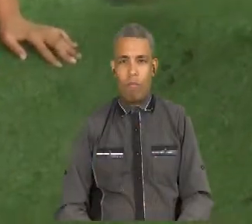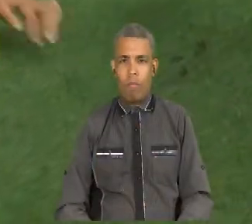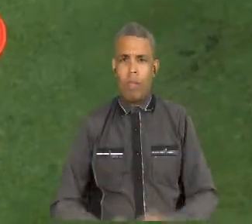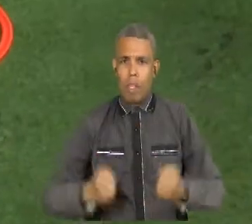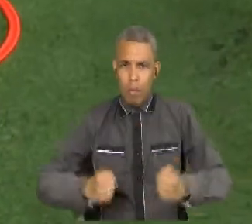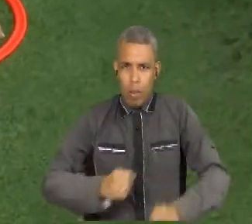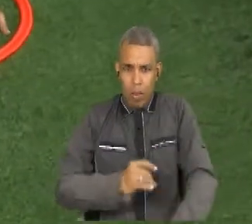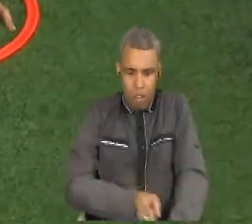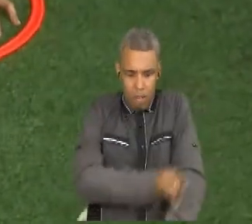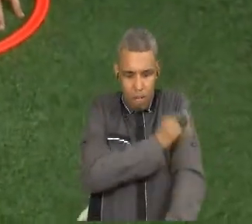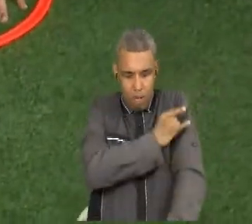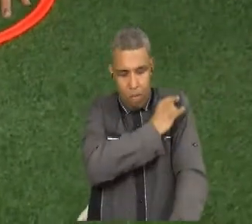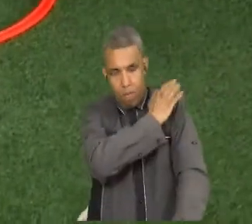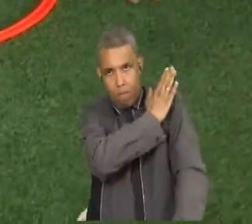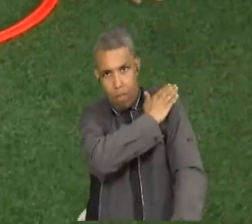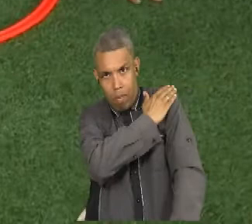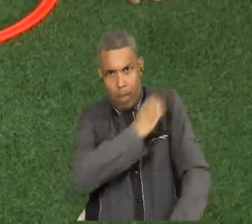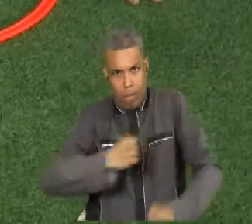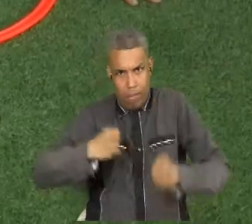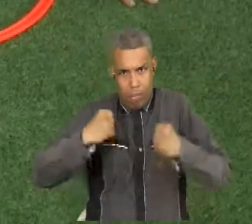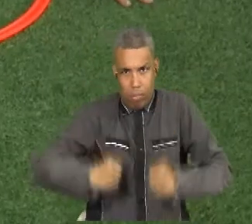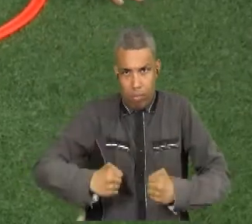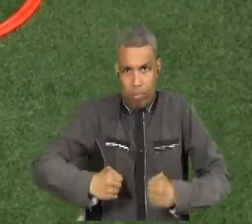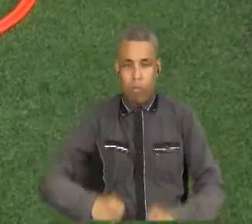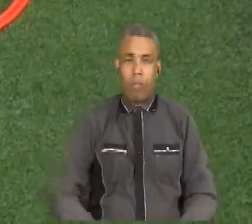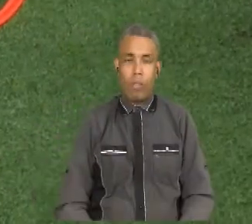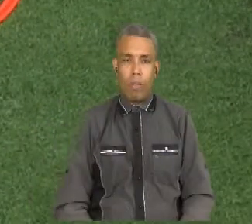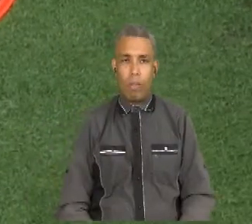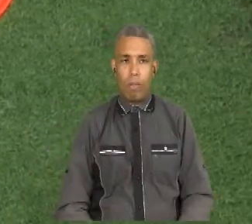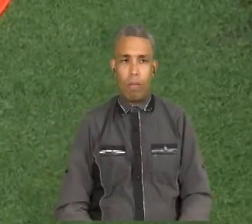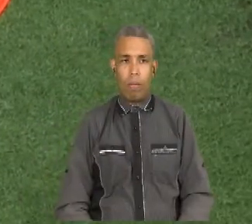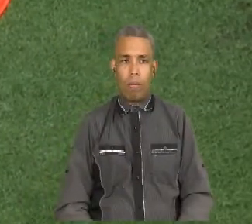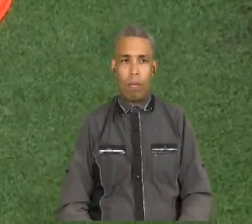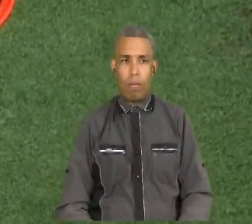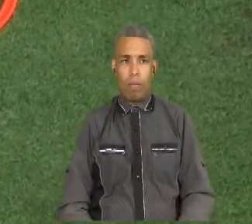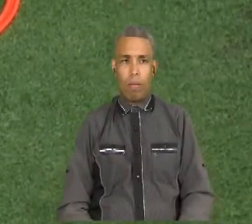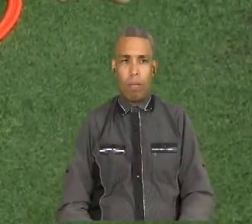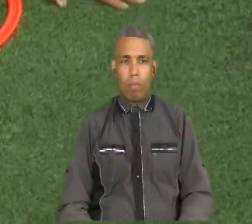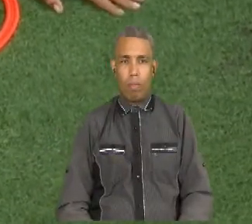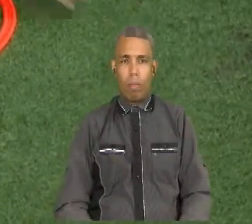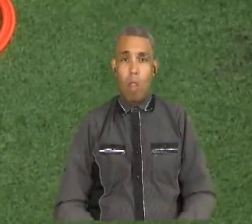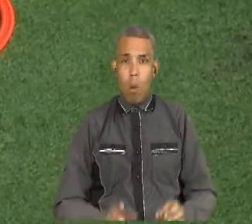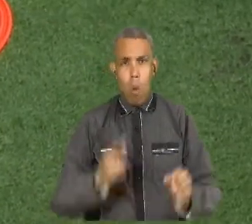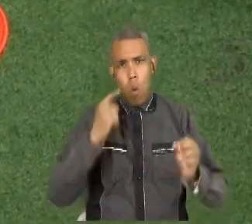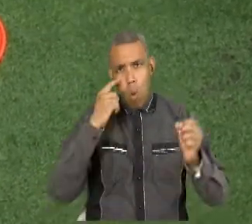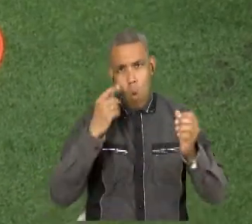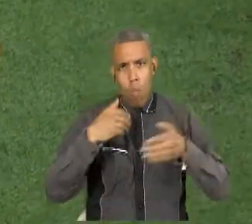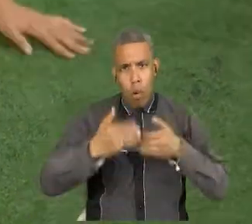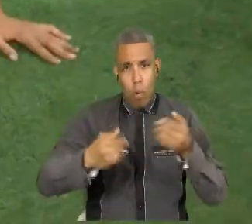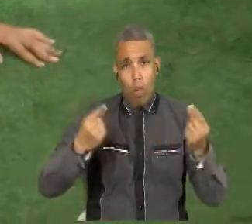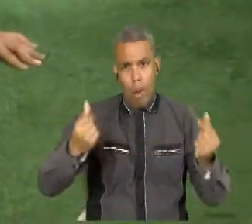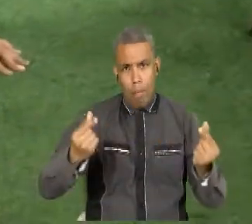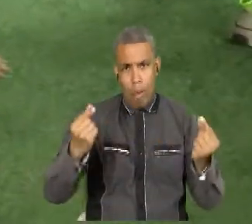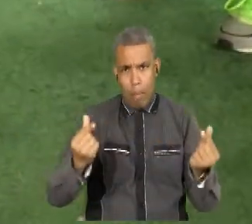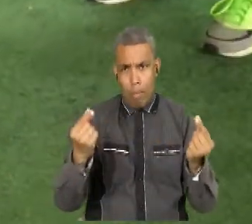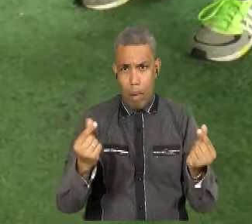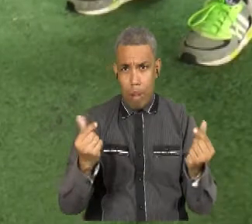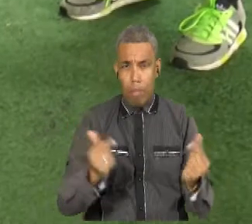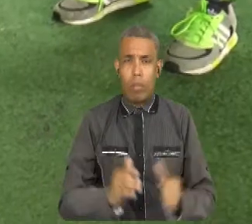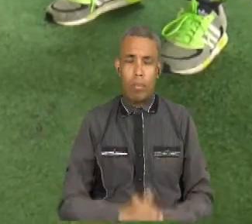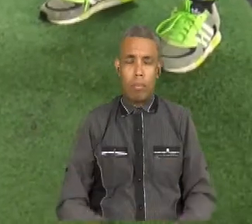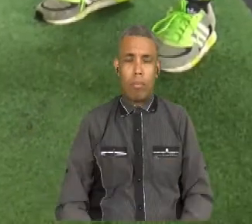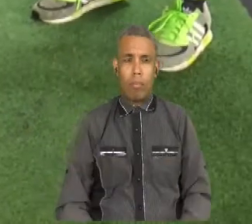parte de core. Muy bien ahí, 10 veces. Apenas tenga el movimiento, lo hago un poquitico más rápido. Dale, que ahora vamos,